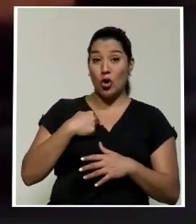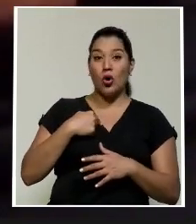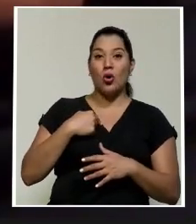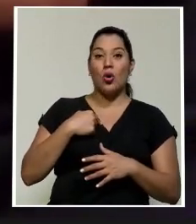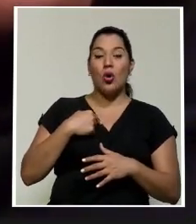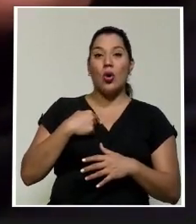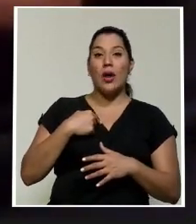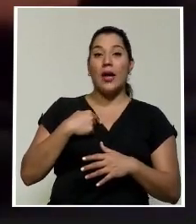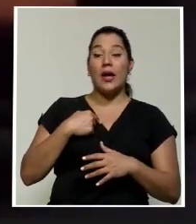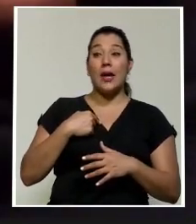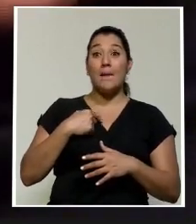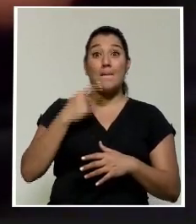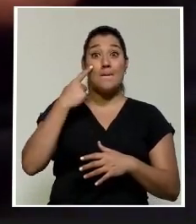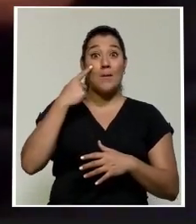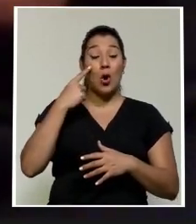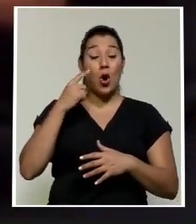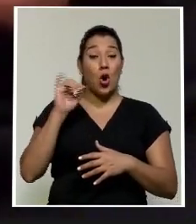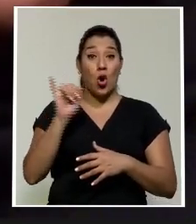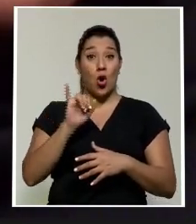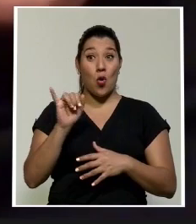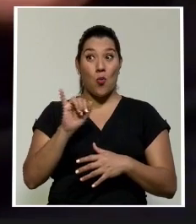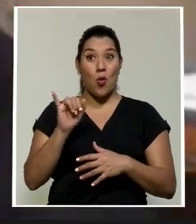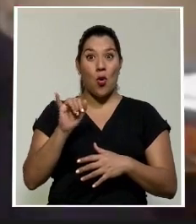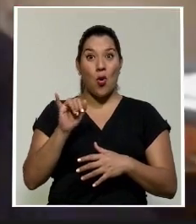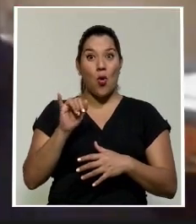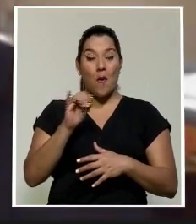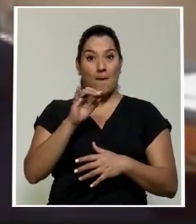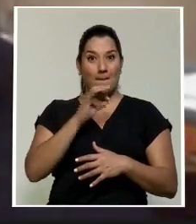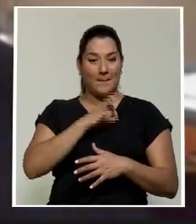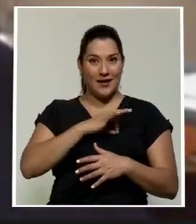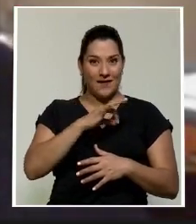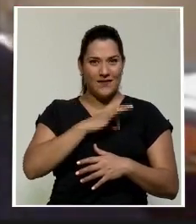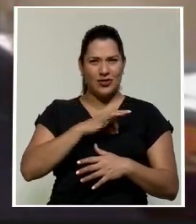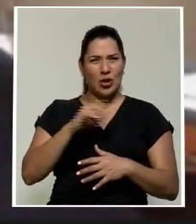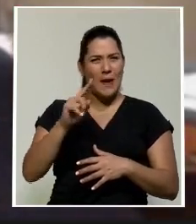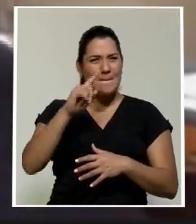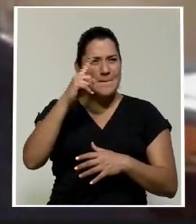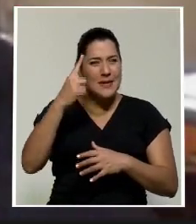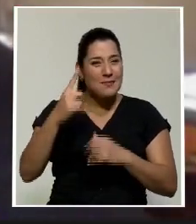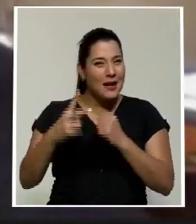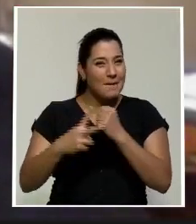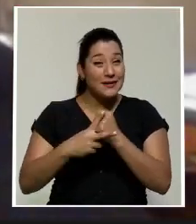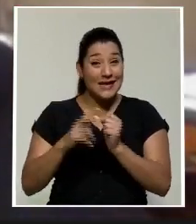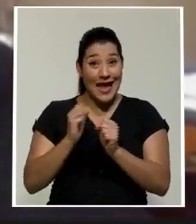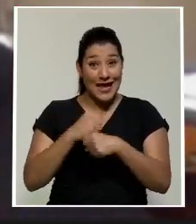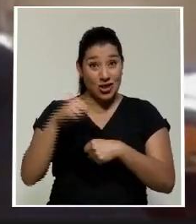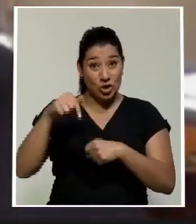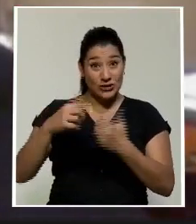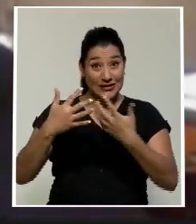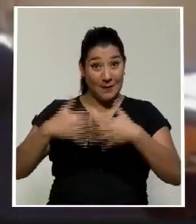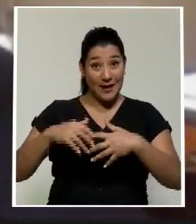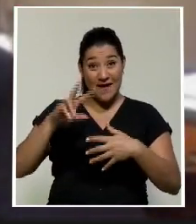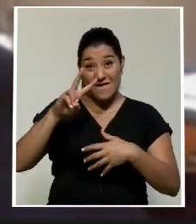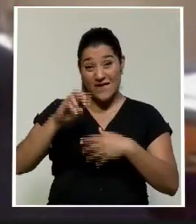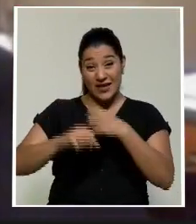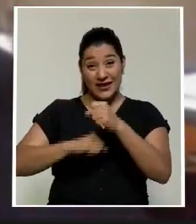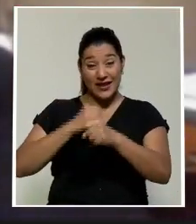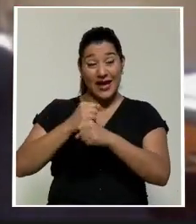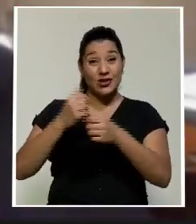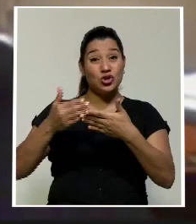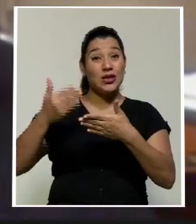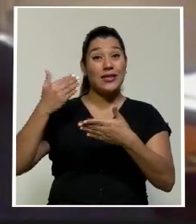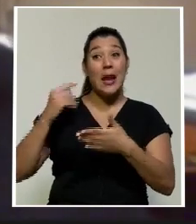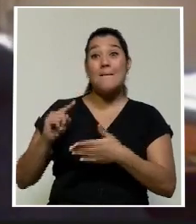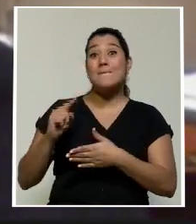por fortuna mía en la primera investigación que hizo ICIJ hace 20 años. que fue la primera investigación